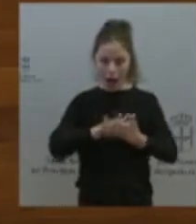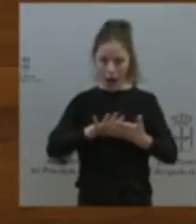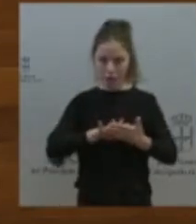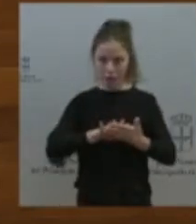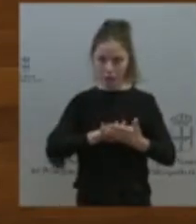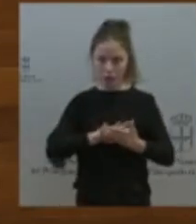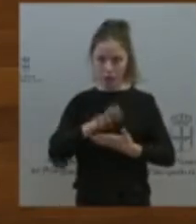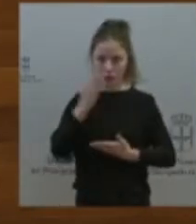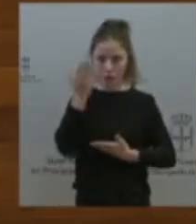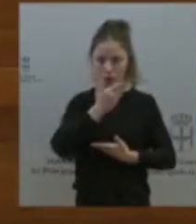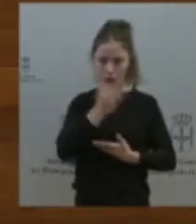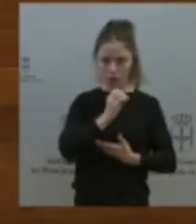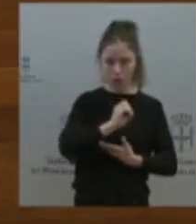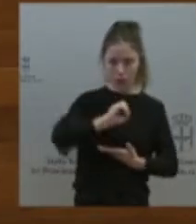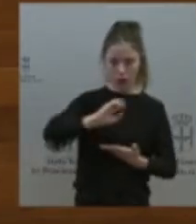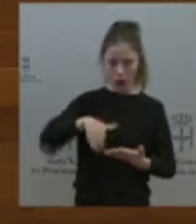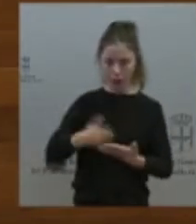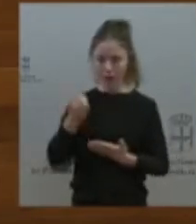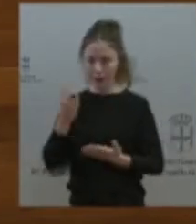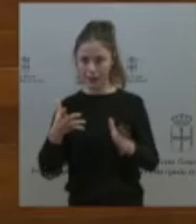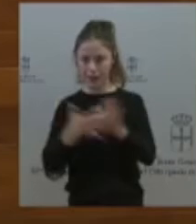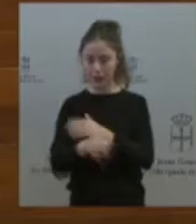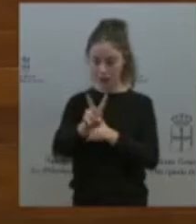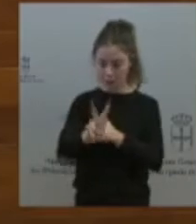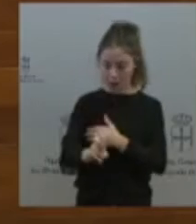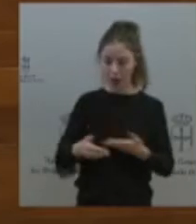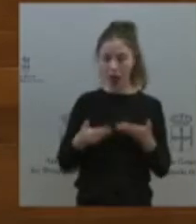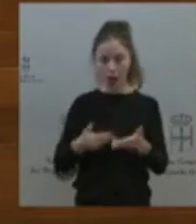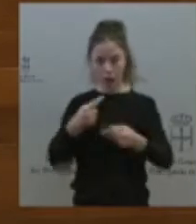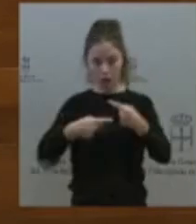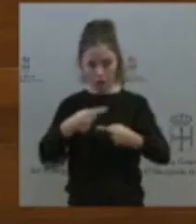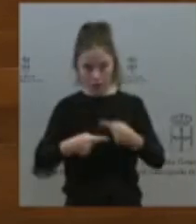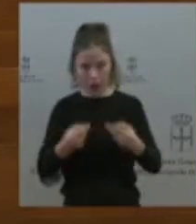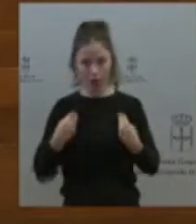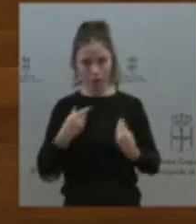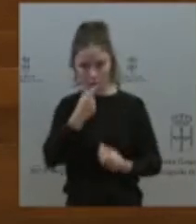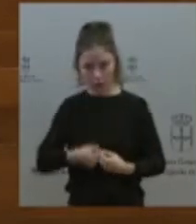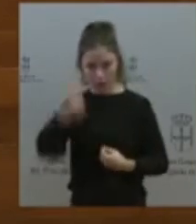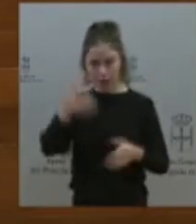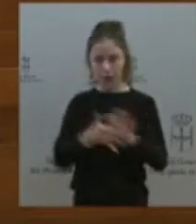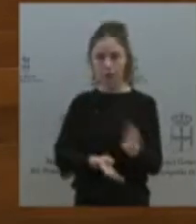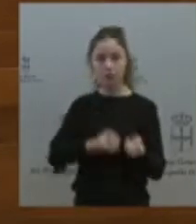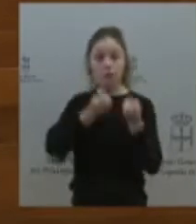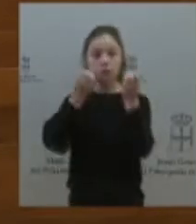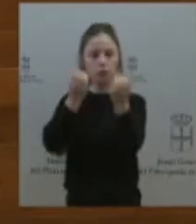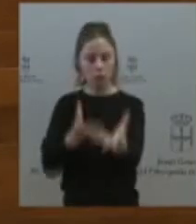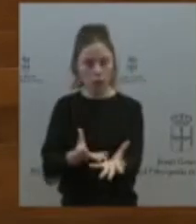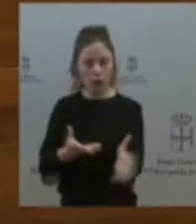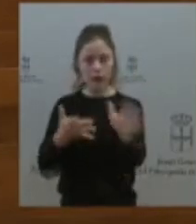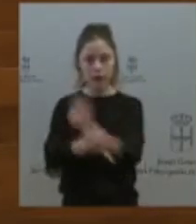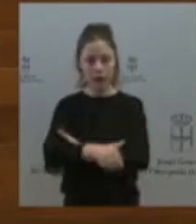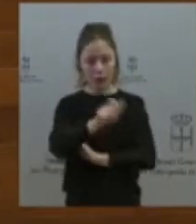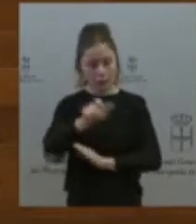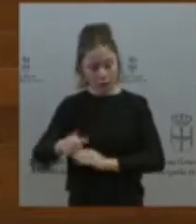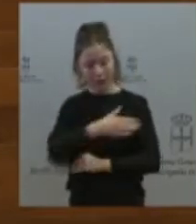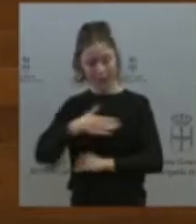la vida más fácil, ayuda a las familias y, sobre todo, lanza un mensaje de que queremos que la gente viva aquí, que viva en Asturias, que tenga